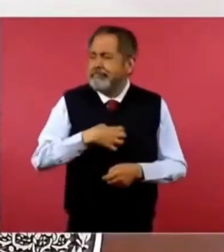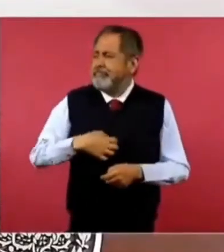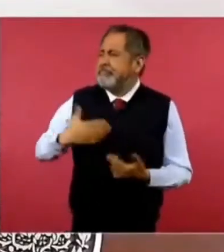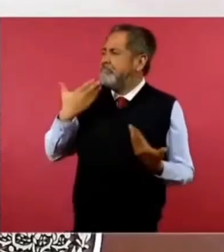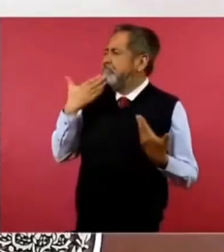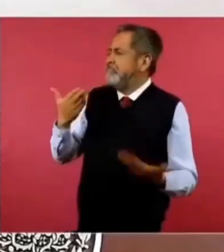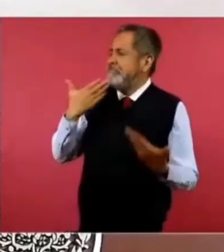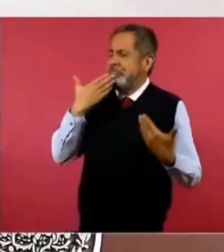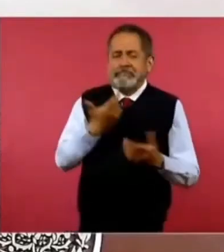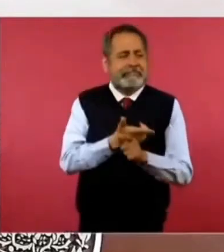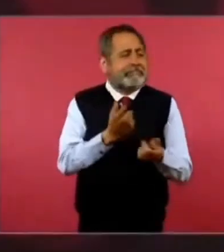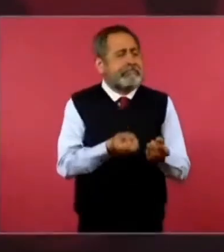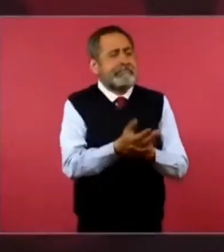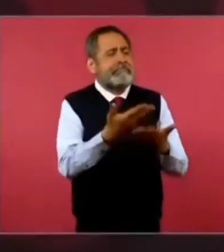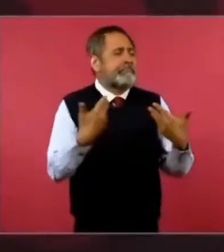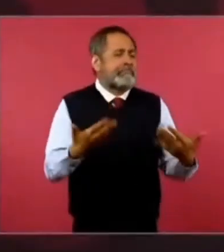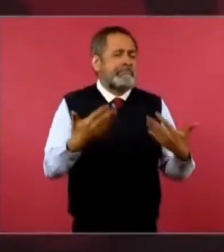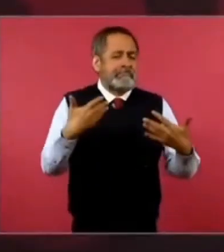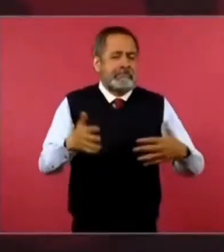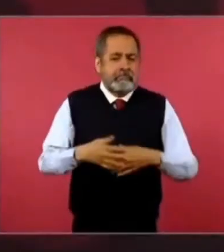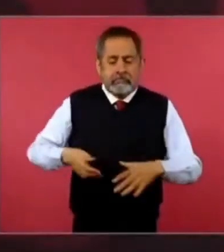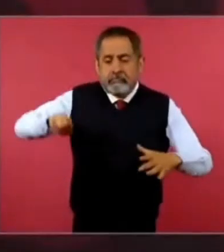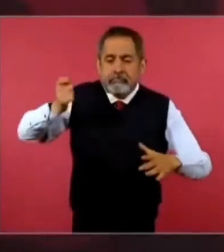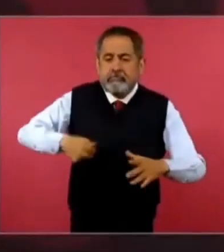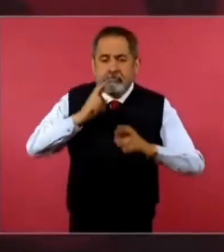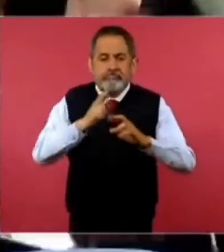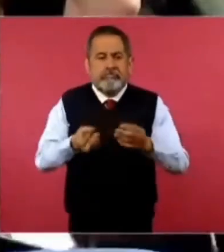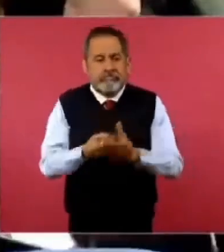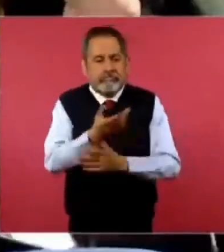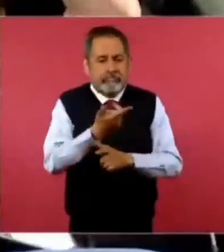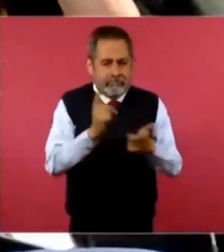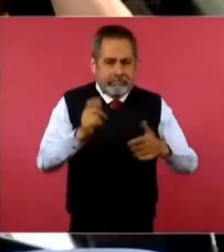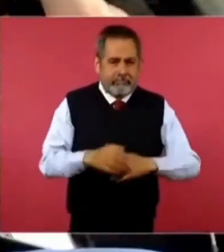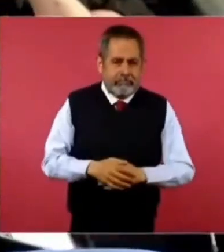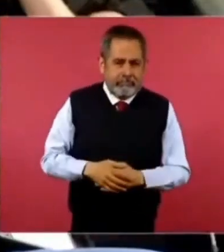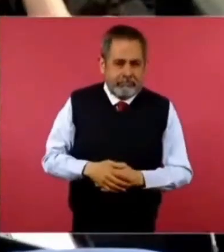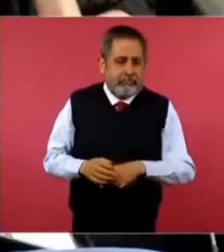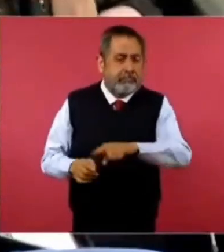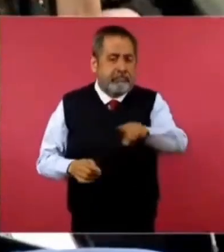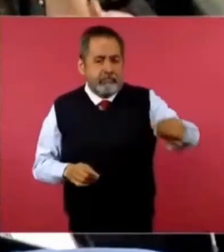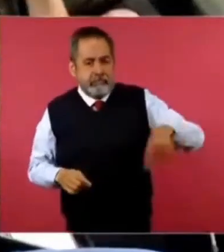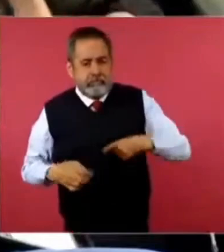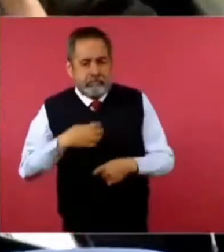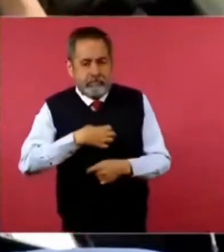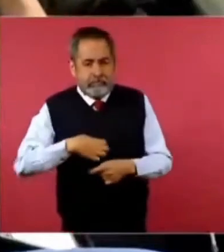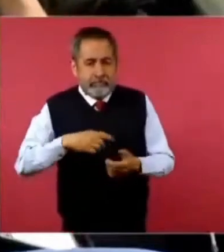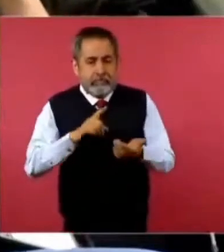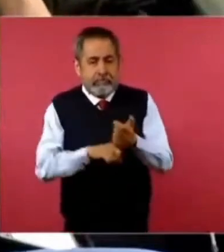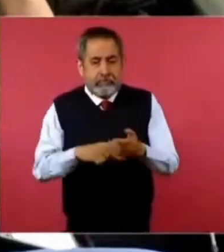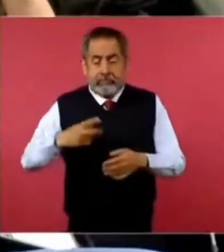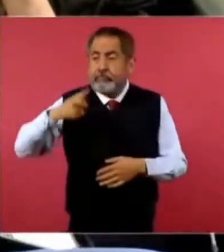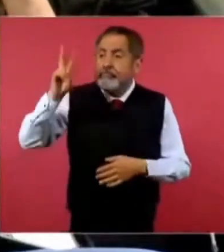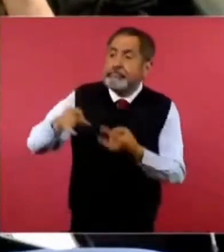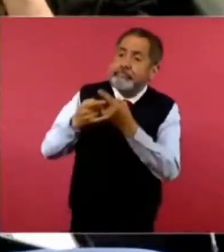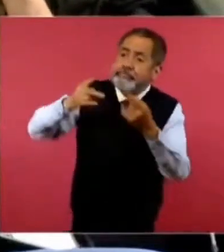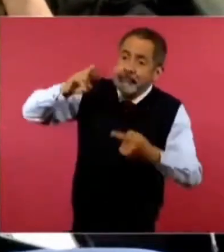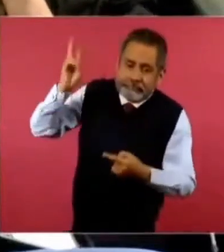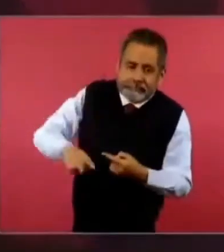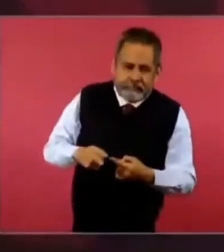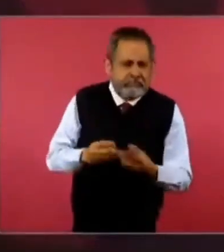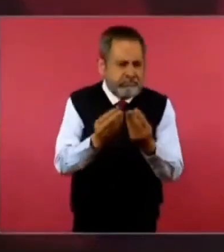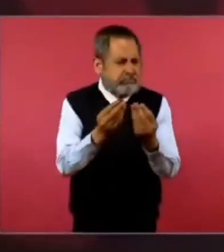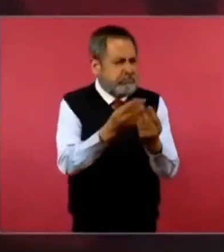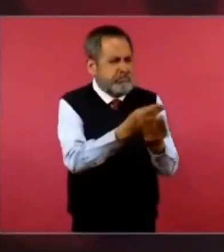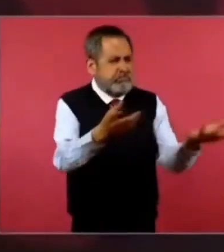celebraron la resolución. Celebramos, presidente, sí, porque muchos, se cayó la verdad histórica. Sí,